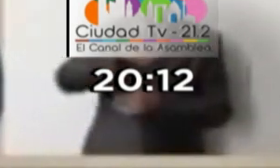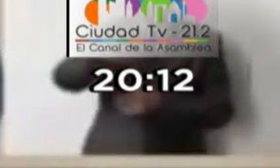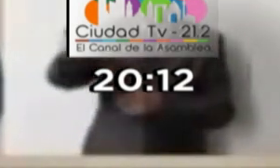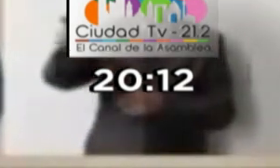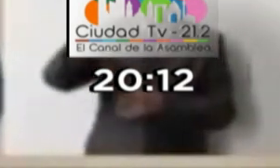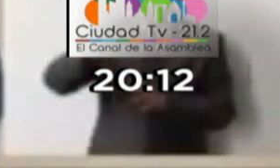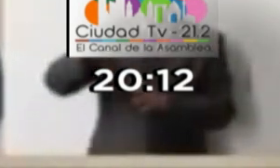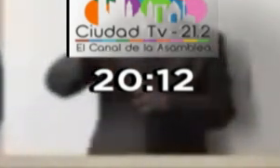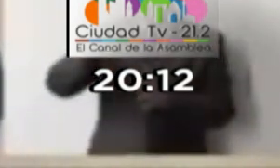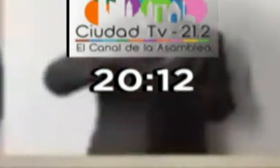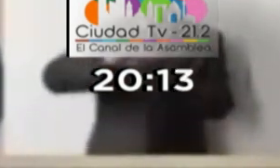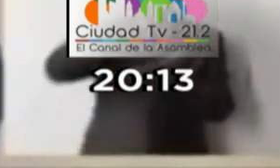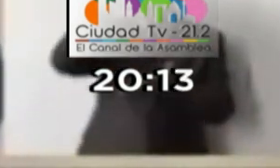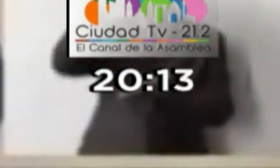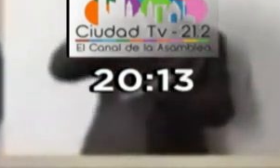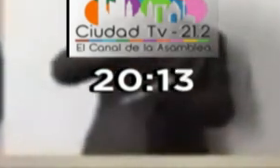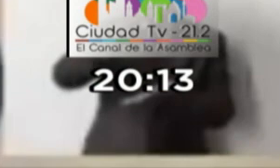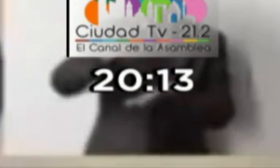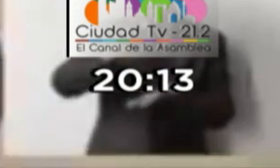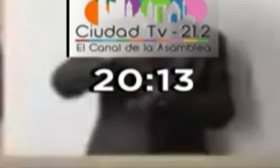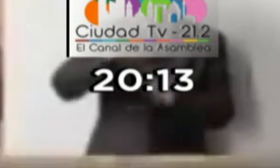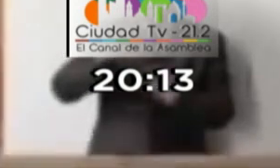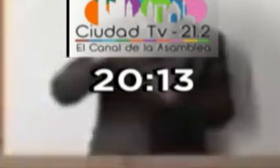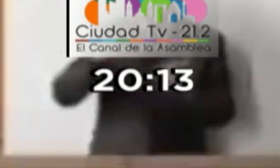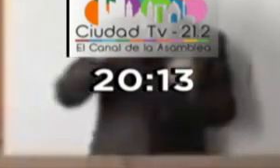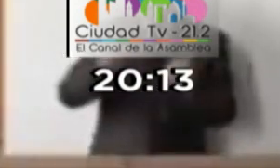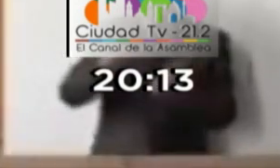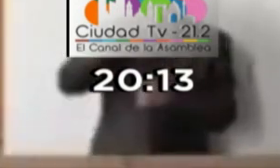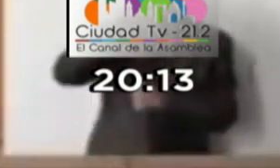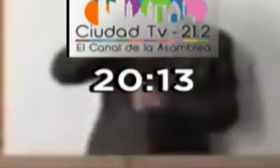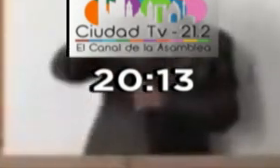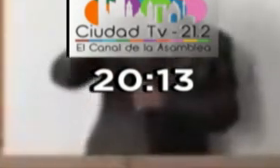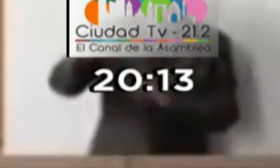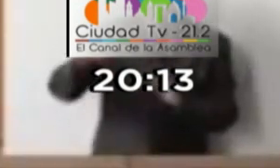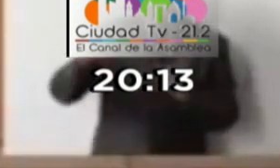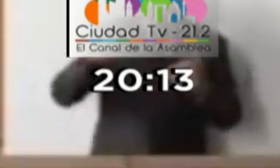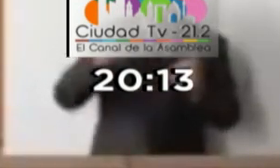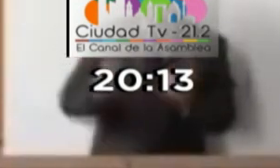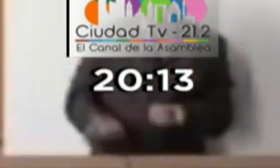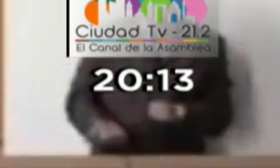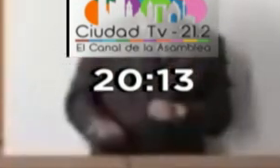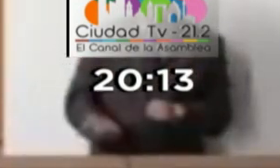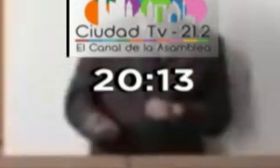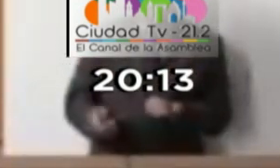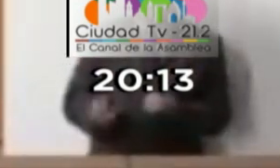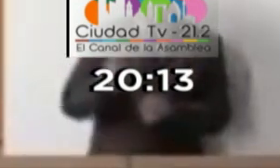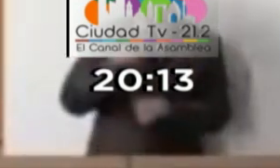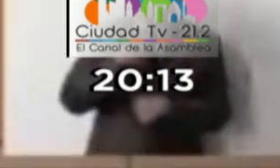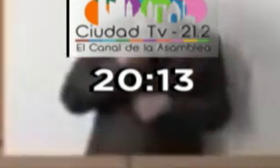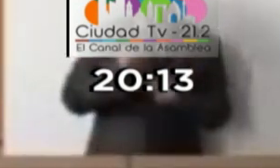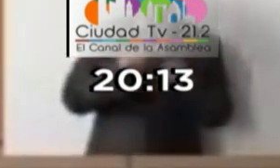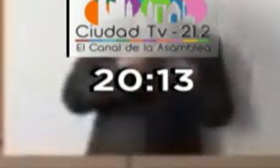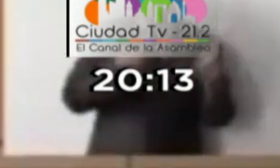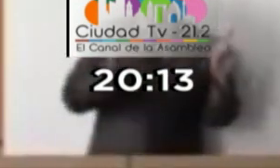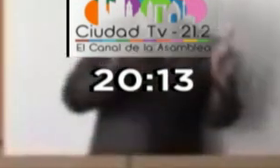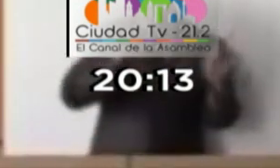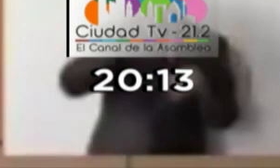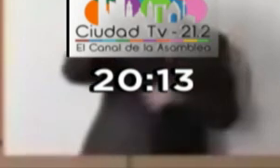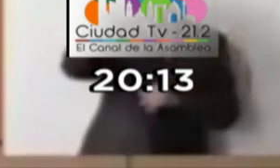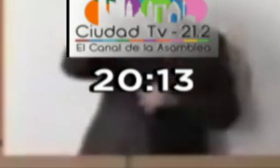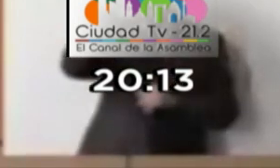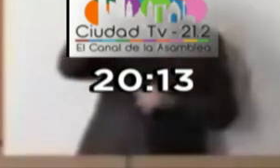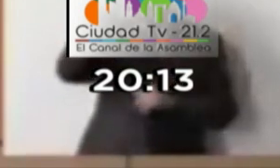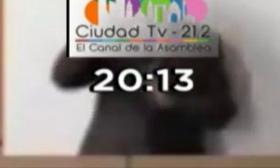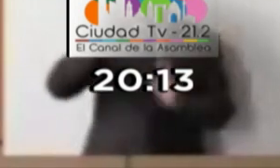los que dicen ni perdón ni olvido. Los entiendo, los comprendo. Yo tengo